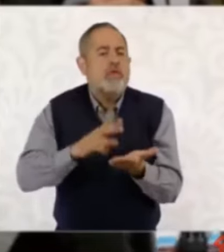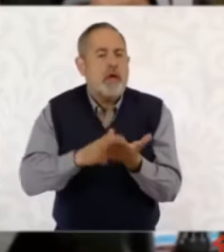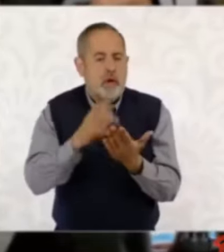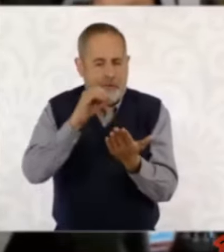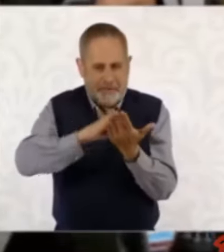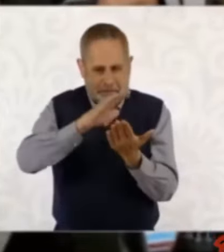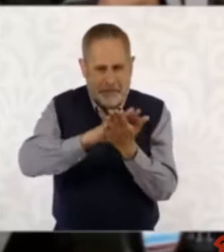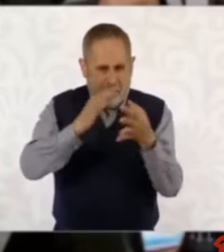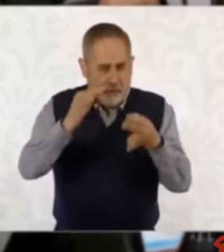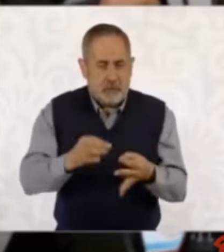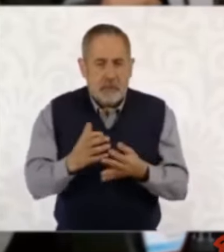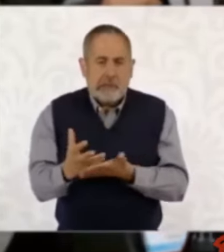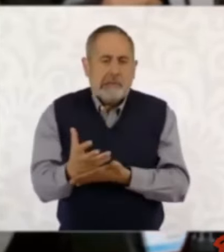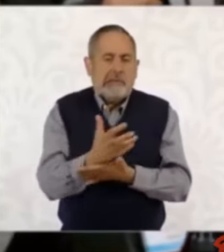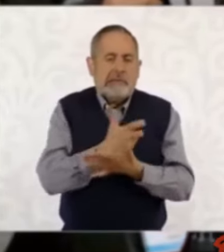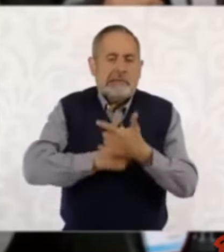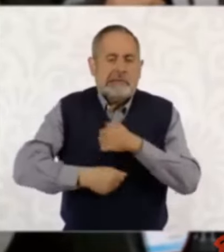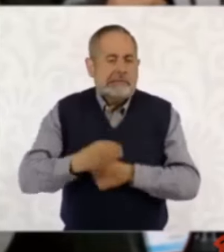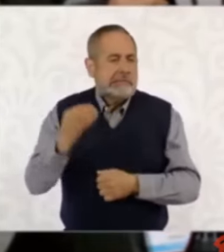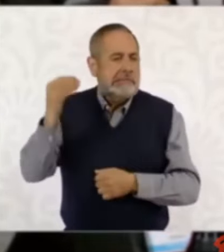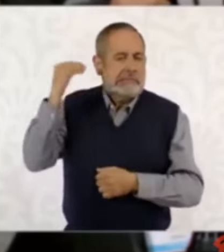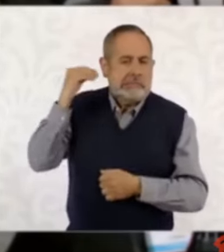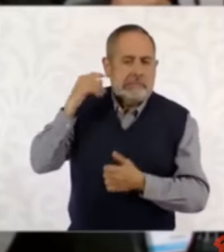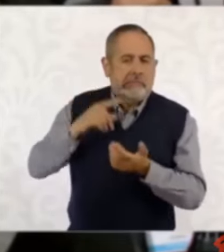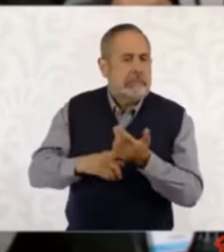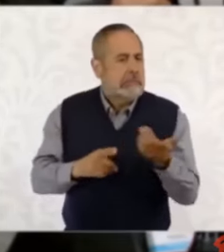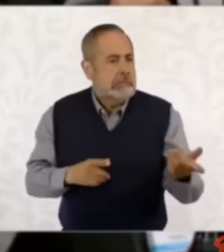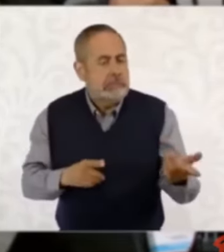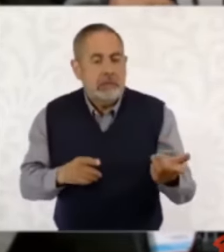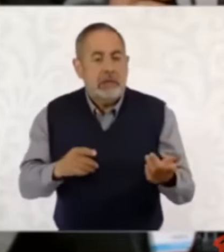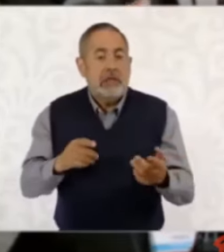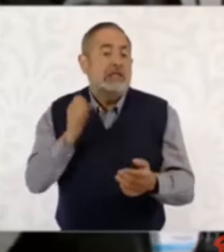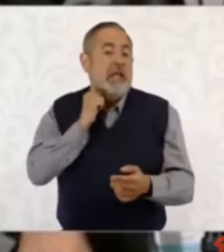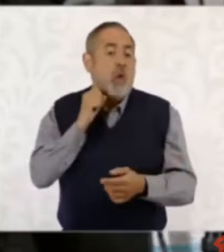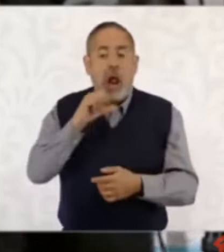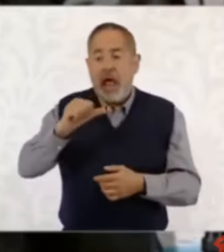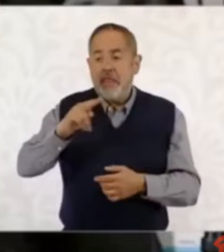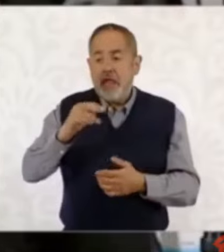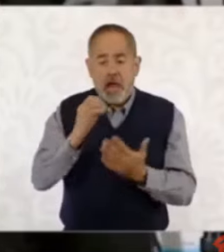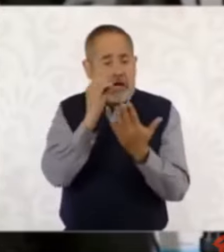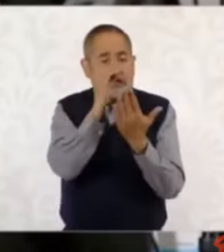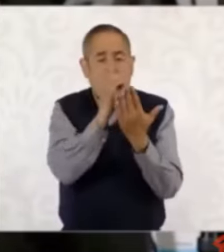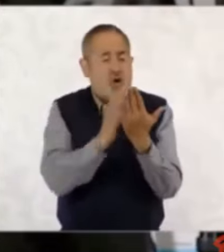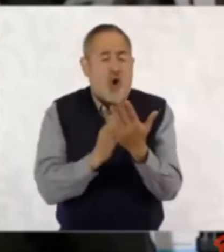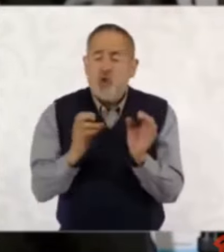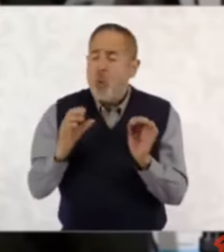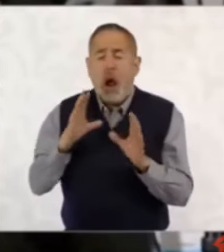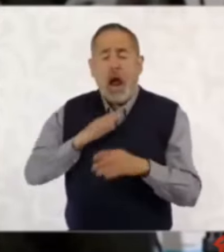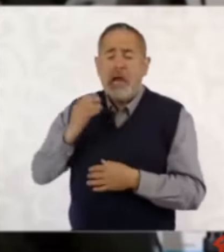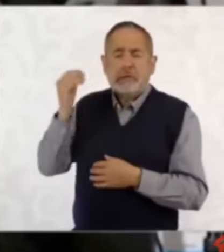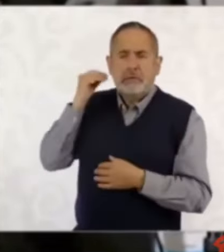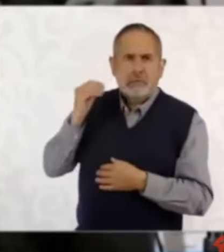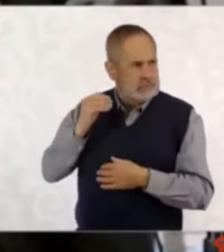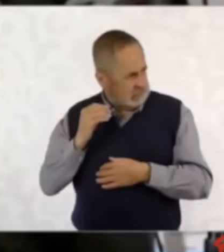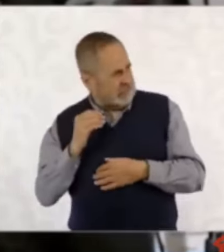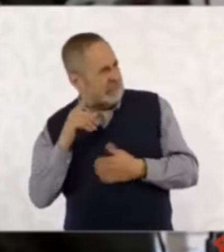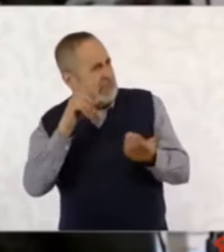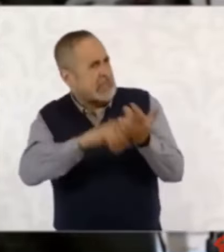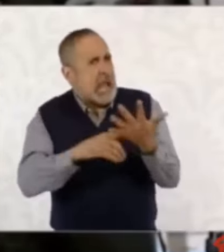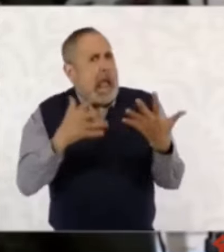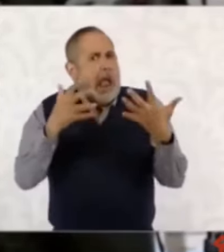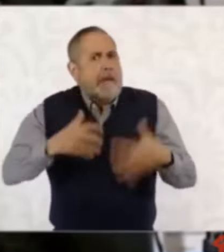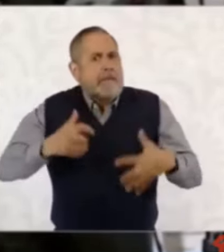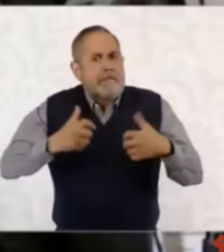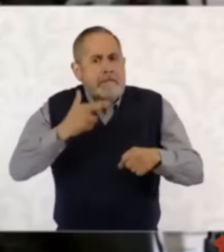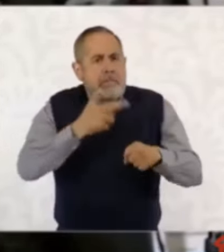generan bastantes ingresos. En el caso del senador Anaya, él declara no tener nada, pero si lo contrasta con las empresas que están a nombre directo